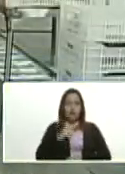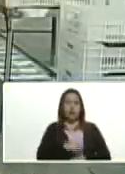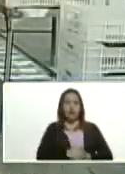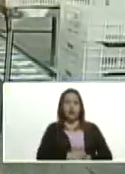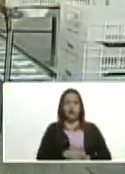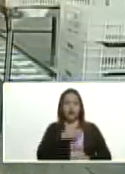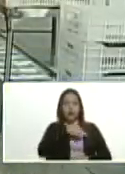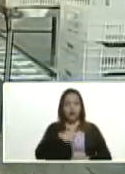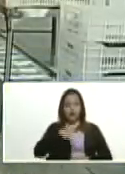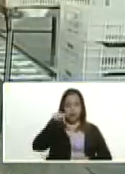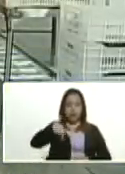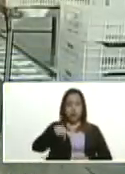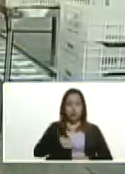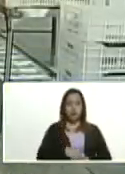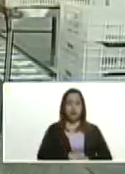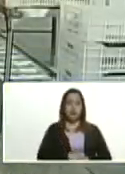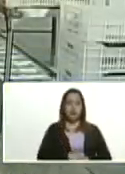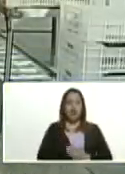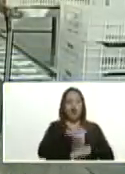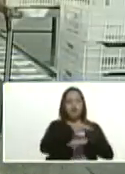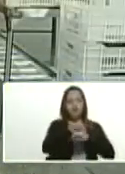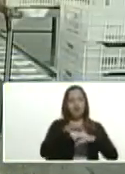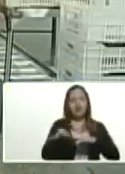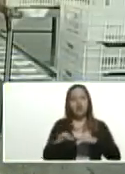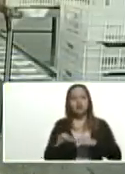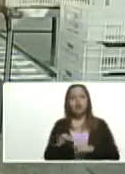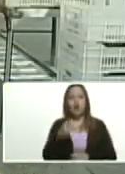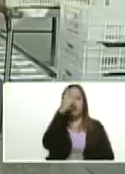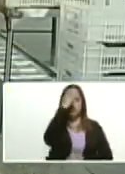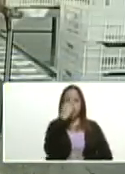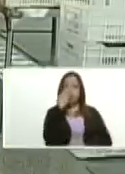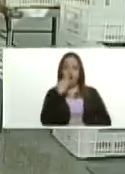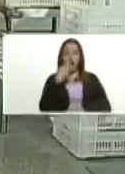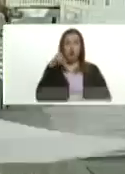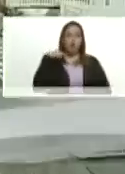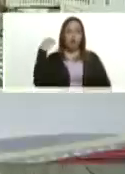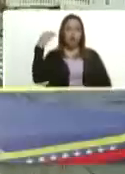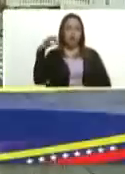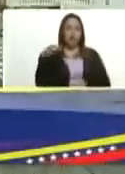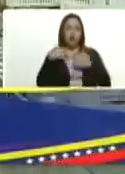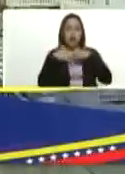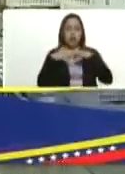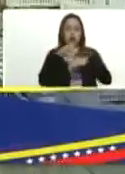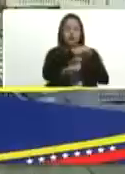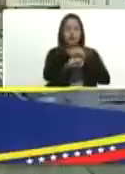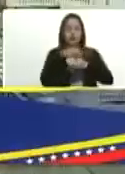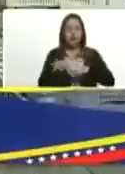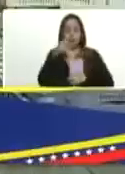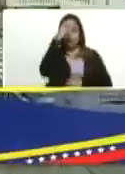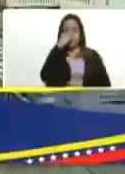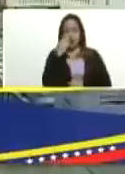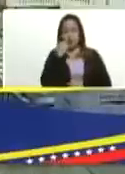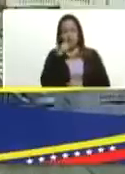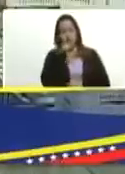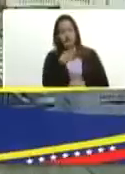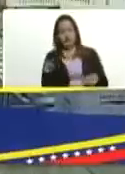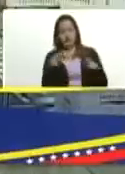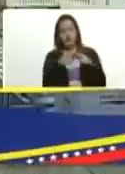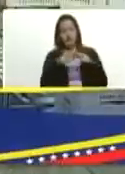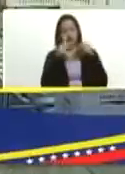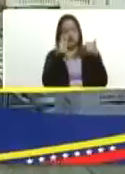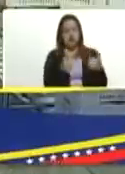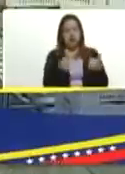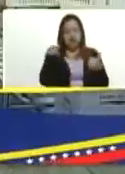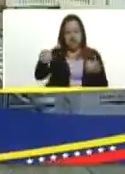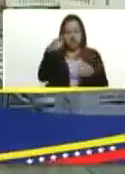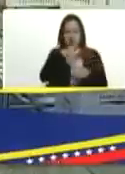estamos acá en el municipio Zamora, en Guatire, en la zona industrial del municipio Zamora, que usted conoce muy bien. Me encuentro acá con